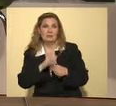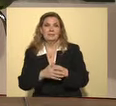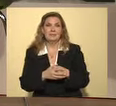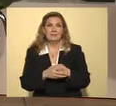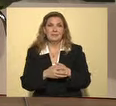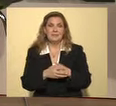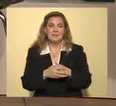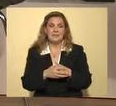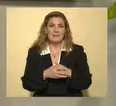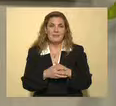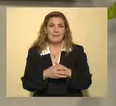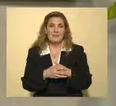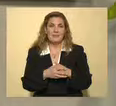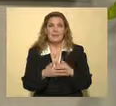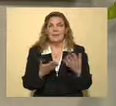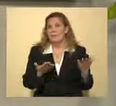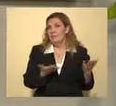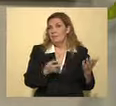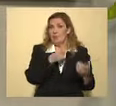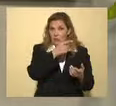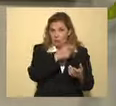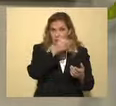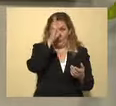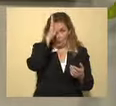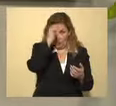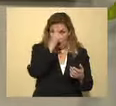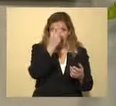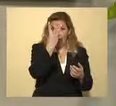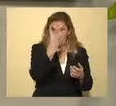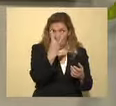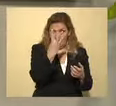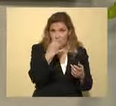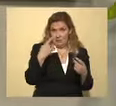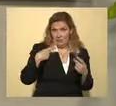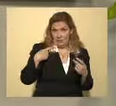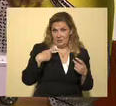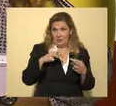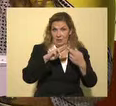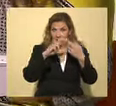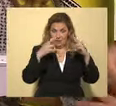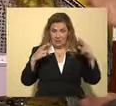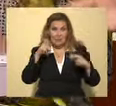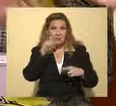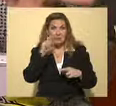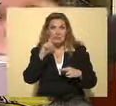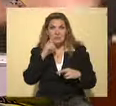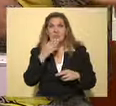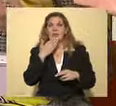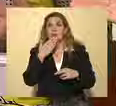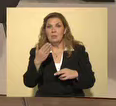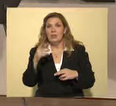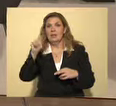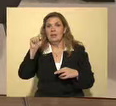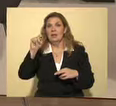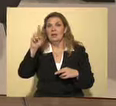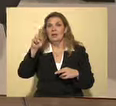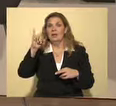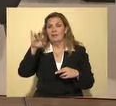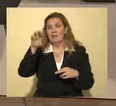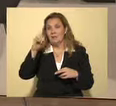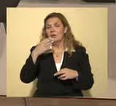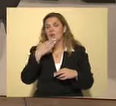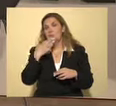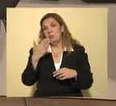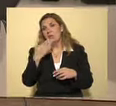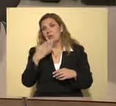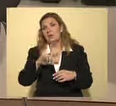allá hablando del tío. De acuerdo, ¿eh? No hay ningún problema. Es mientras más, si no quieren, a nadie. En otro momento vengo y les hablo. Ah, sí, vamos a hablar de los tríos. Lo exactamente. Negativo de